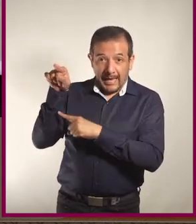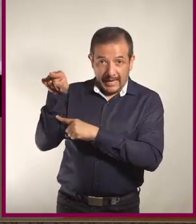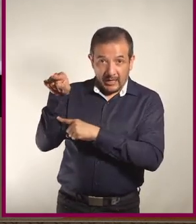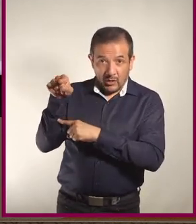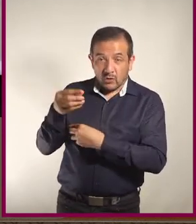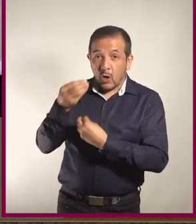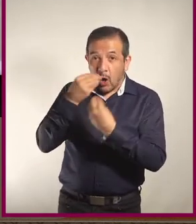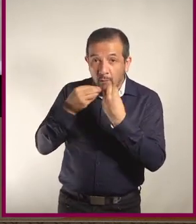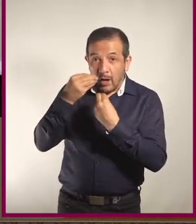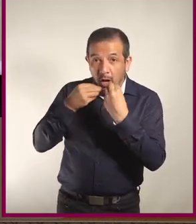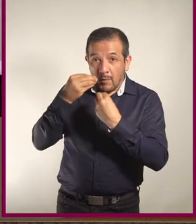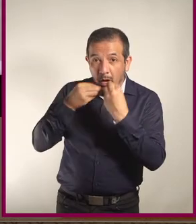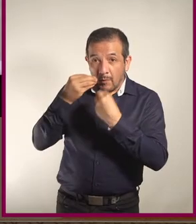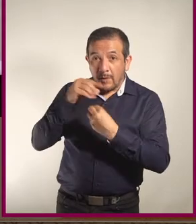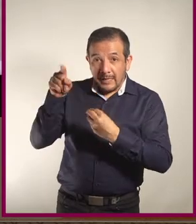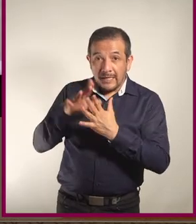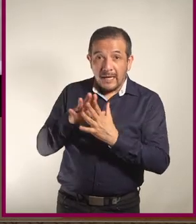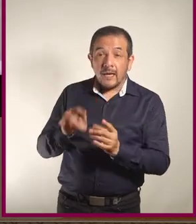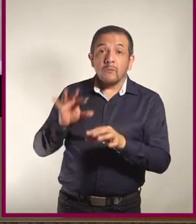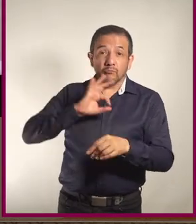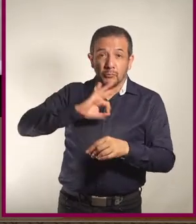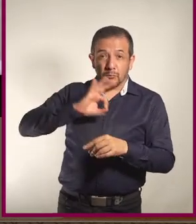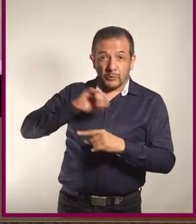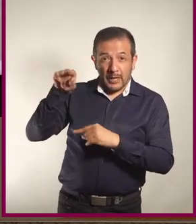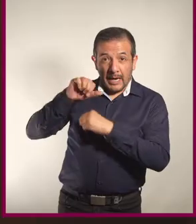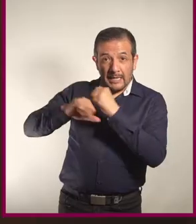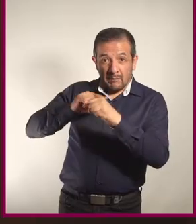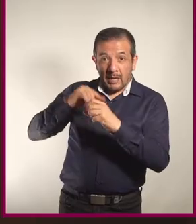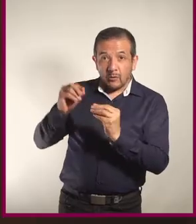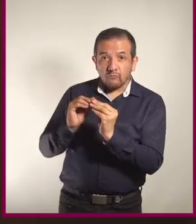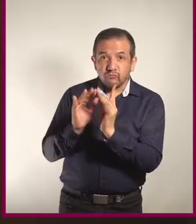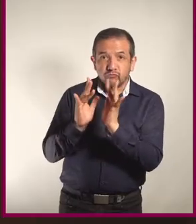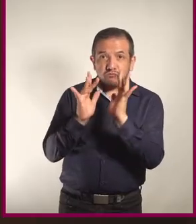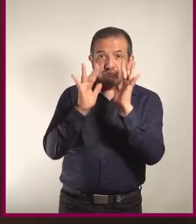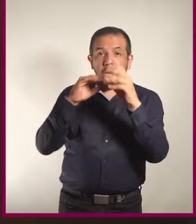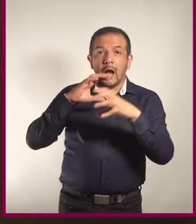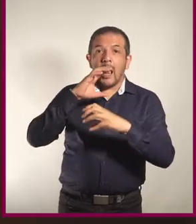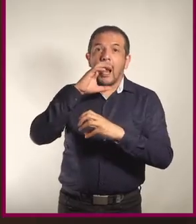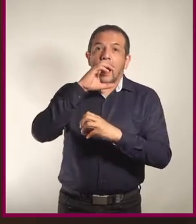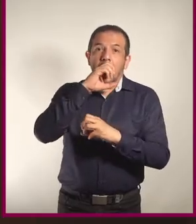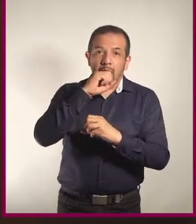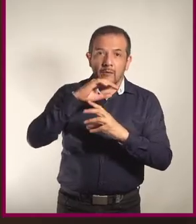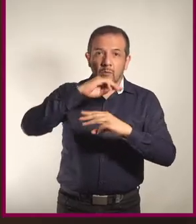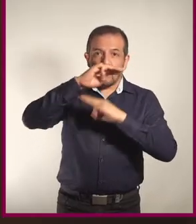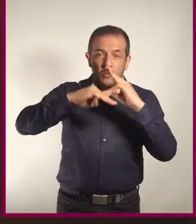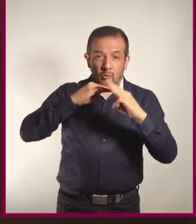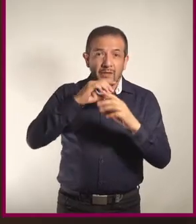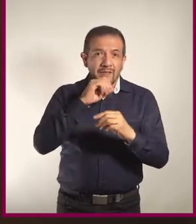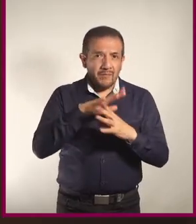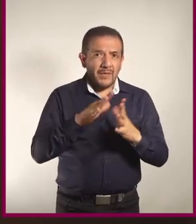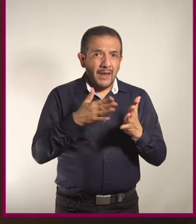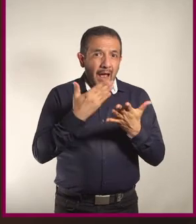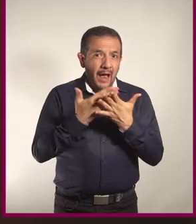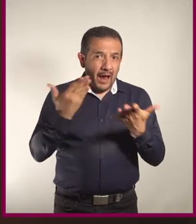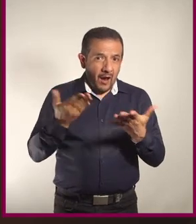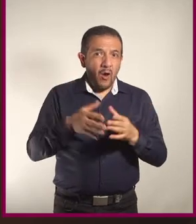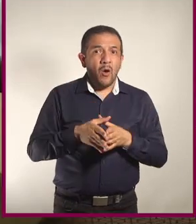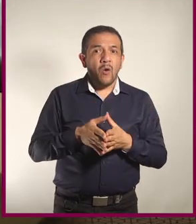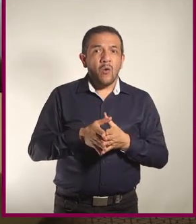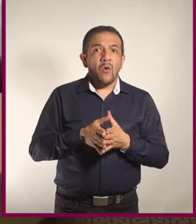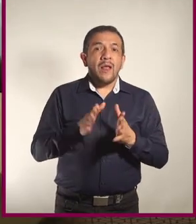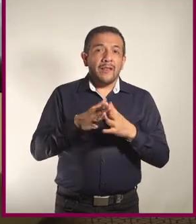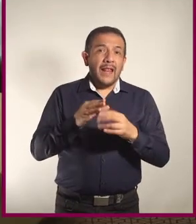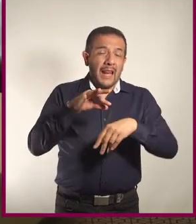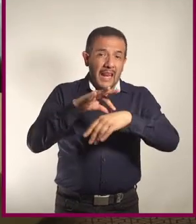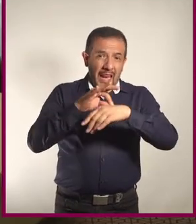están contribuyendo al calentamiento global. Y también el transporte, ¿verdad? Hay mucho transporte